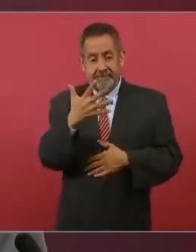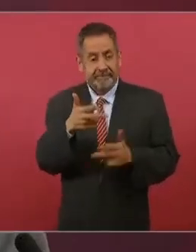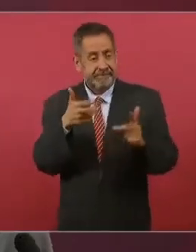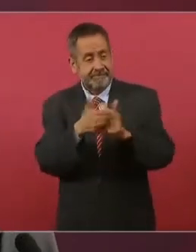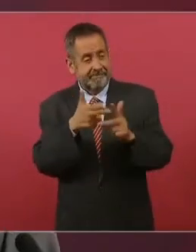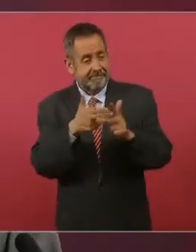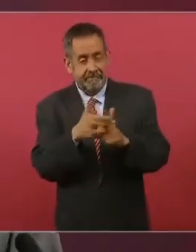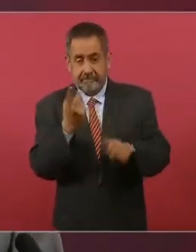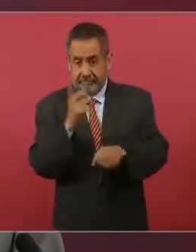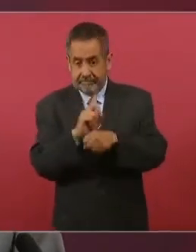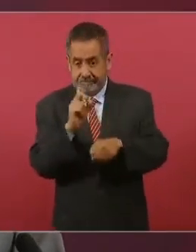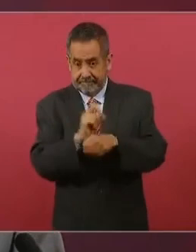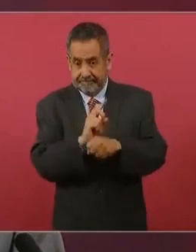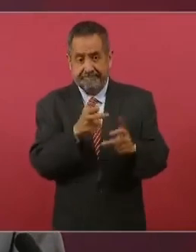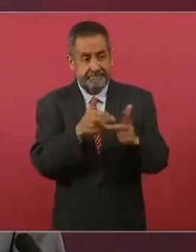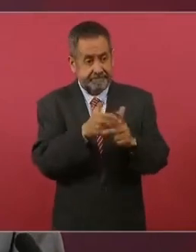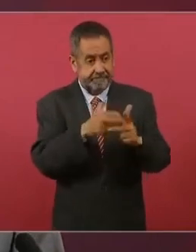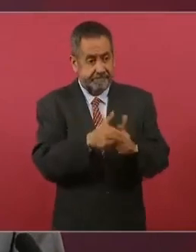2,